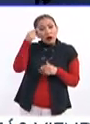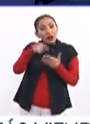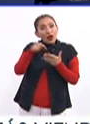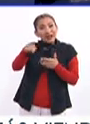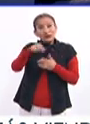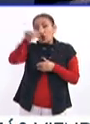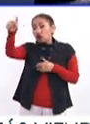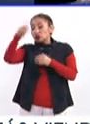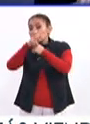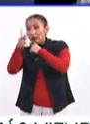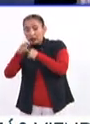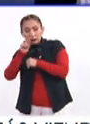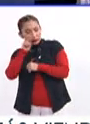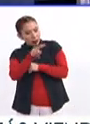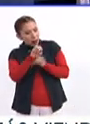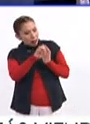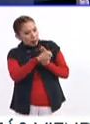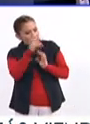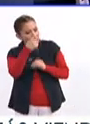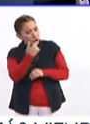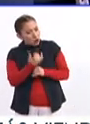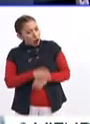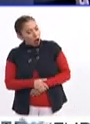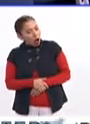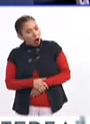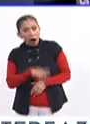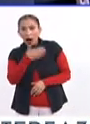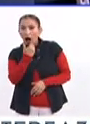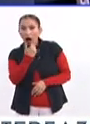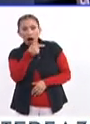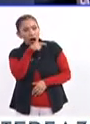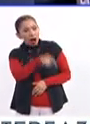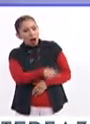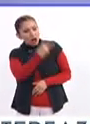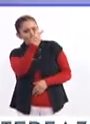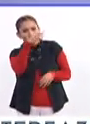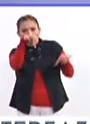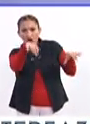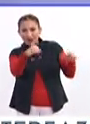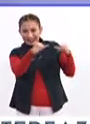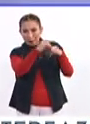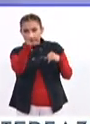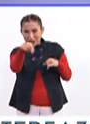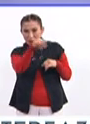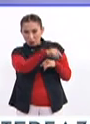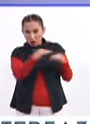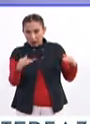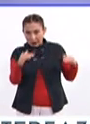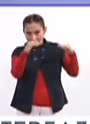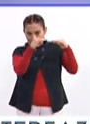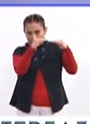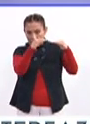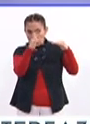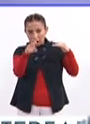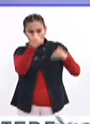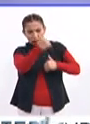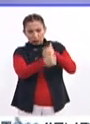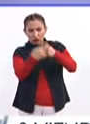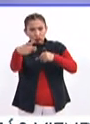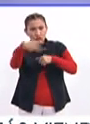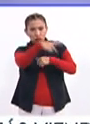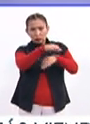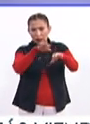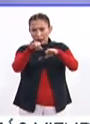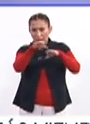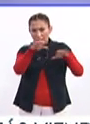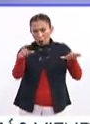convencido que los demás países van a ver el ejemplo mexicano de cómo dos instituciones del mismo rango y con competencias en algún